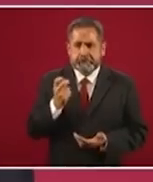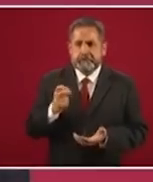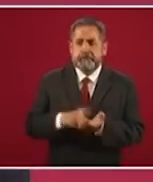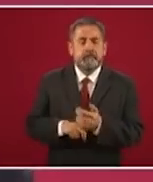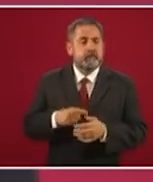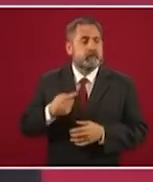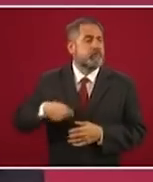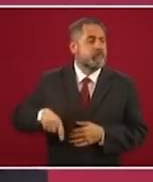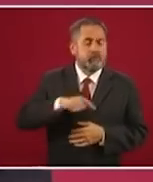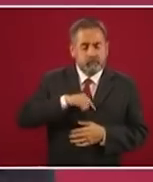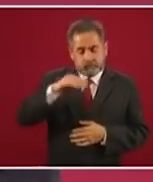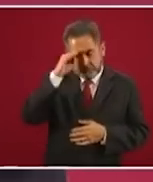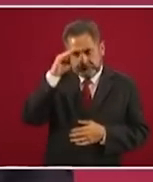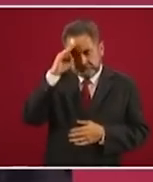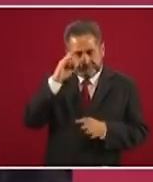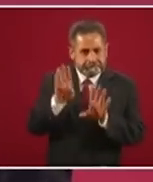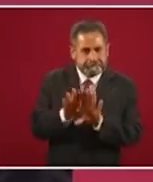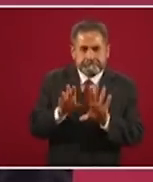estamos buscando la manera